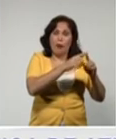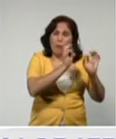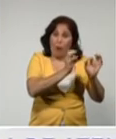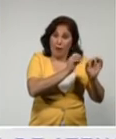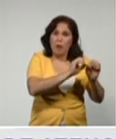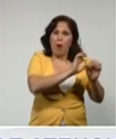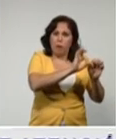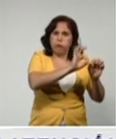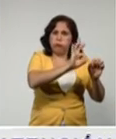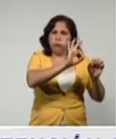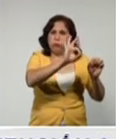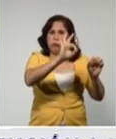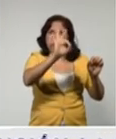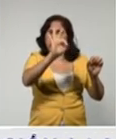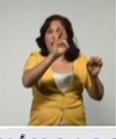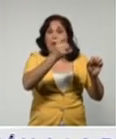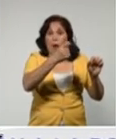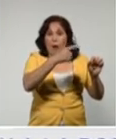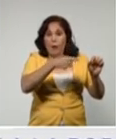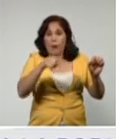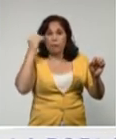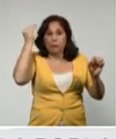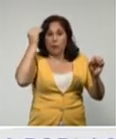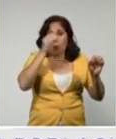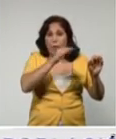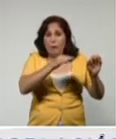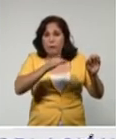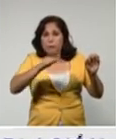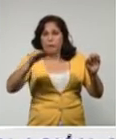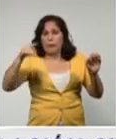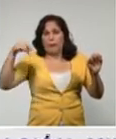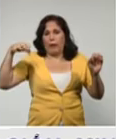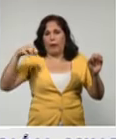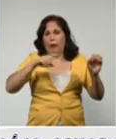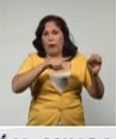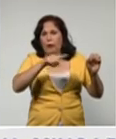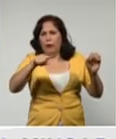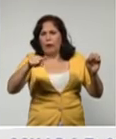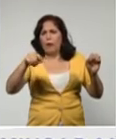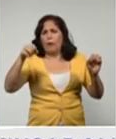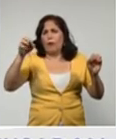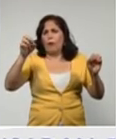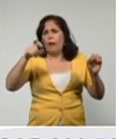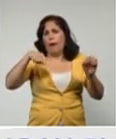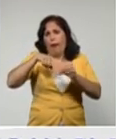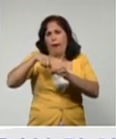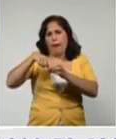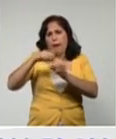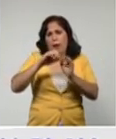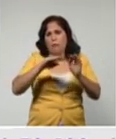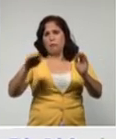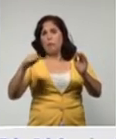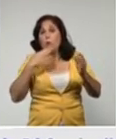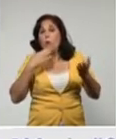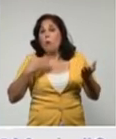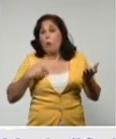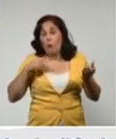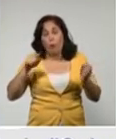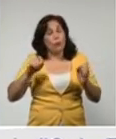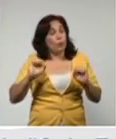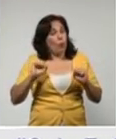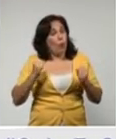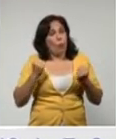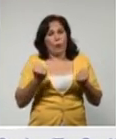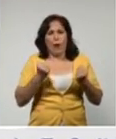nos mantiene al tanto, y lo más importante es que todas las personas pues adoptemos las medidas,